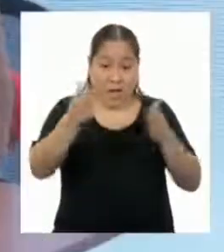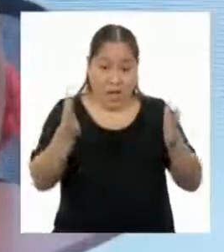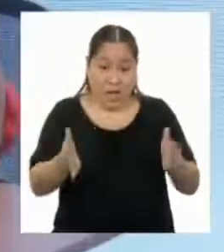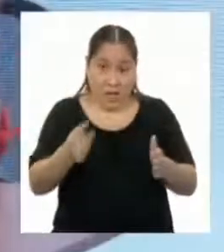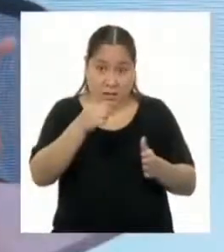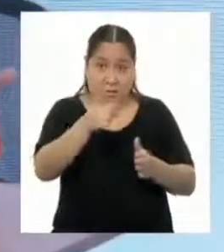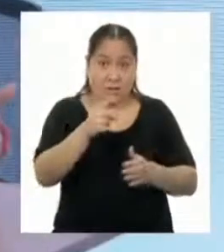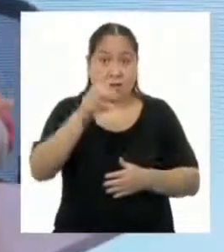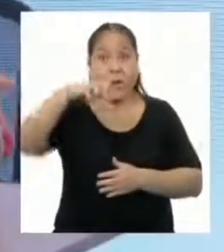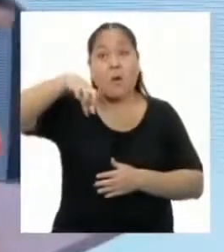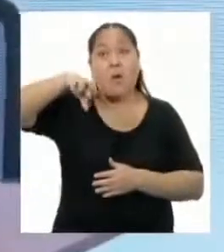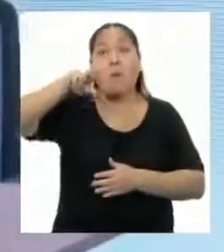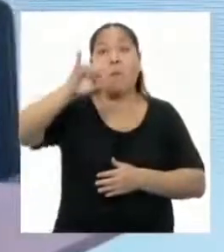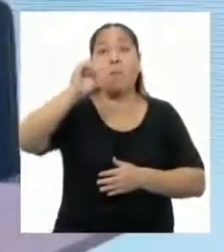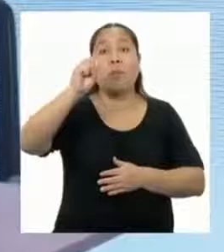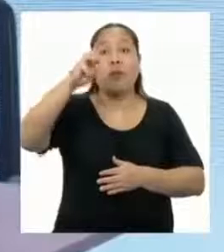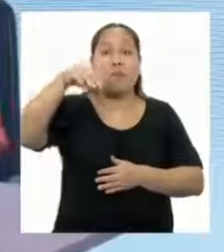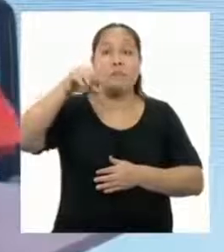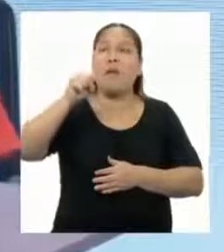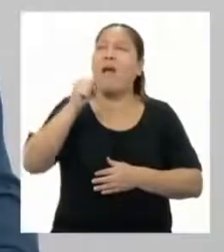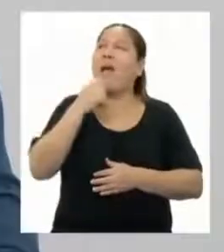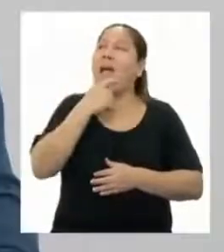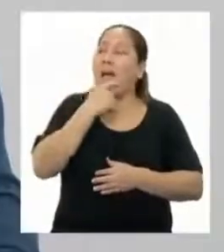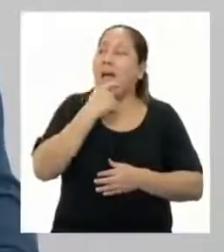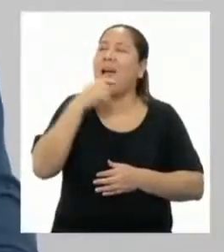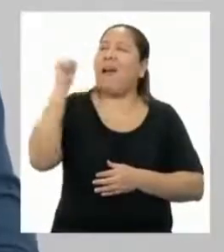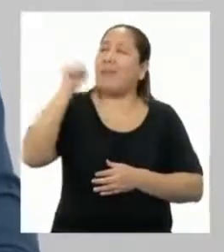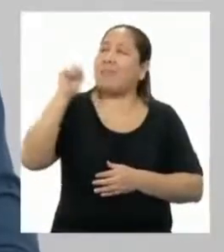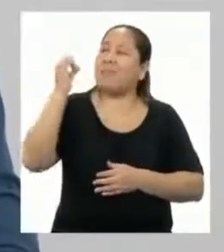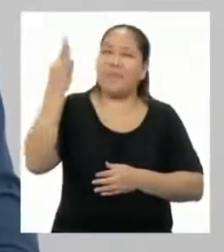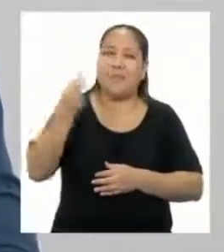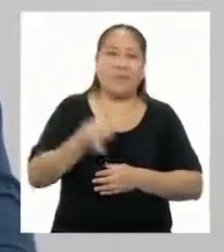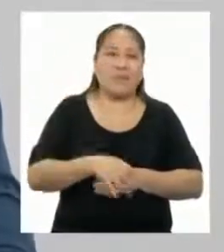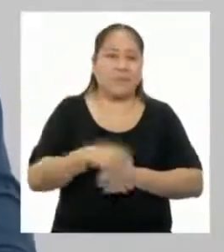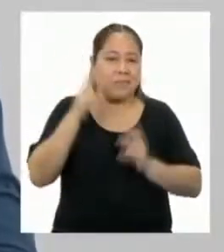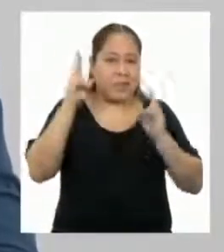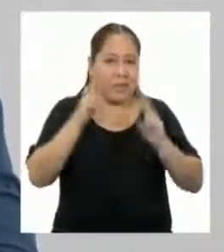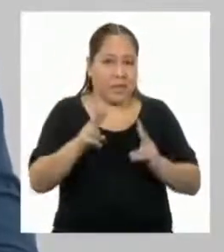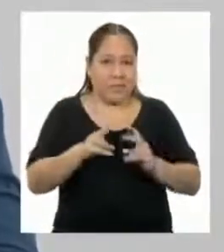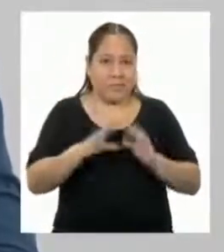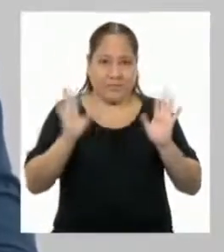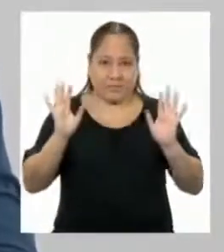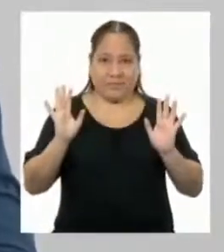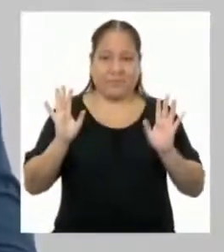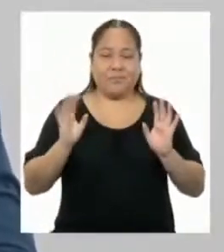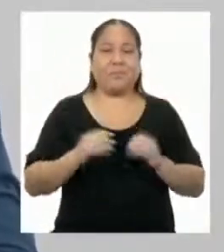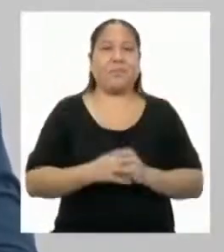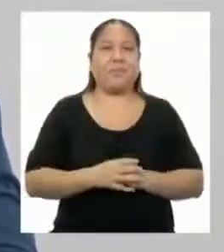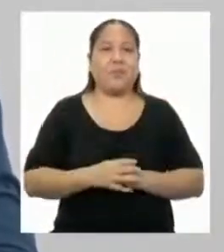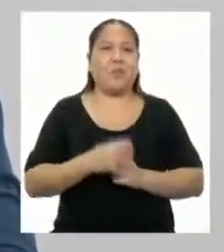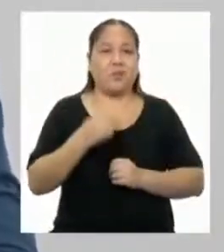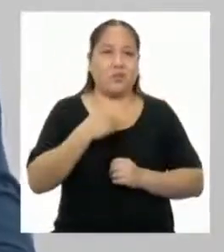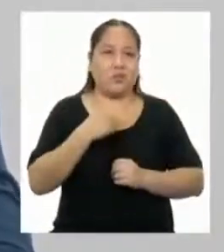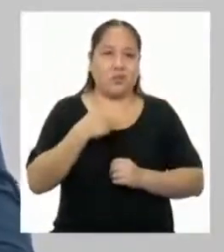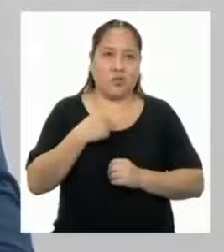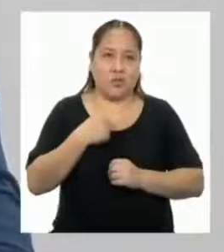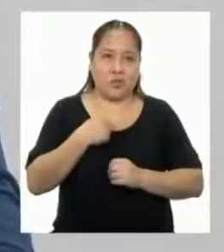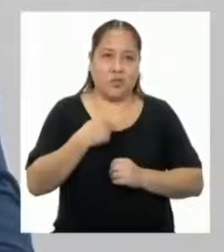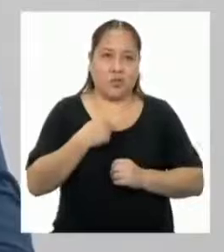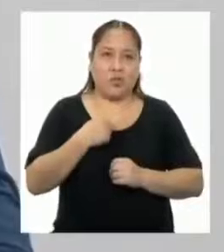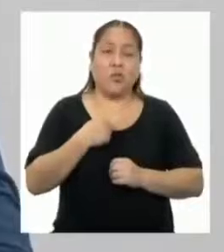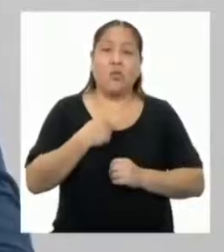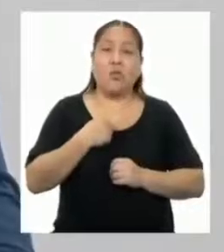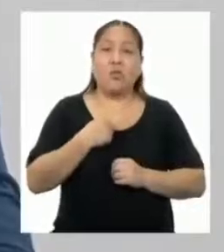prismas. Claro, tienes razón. Mira, Yaremis, hagamos algo. Yo, además de